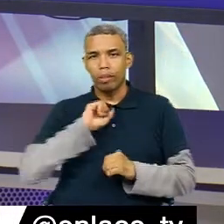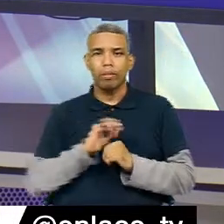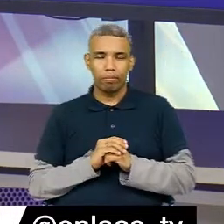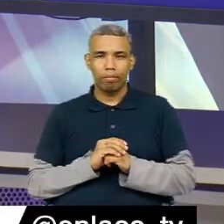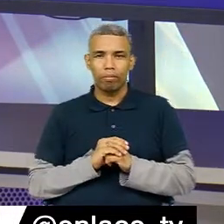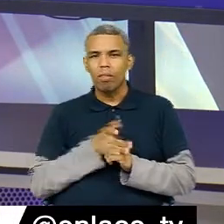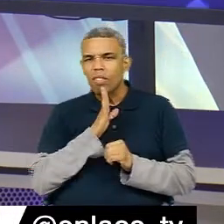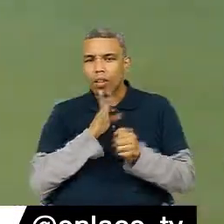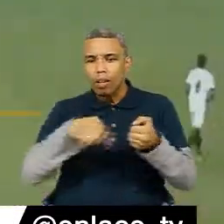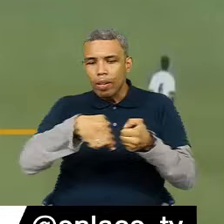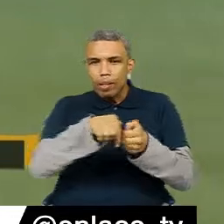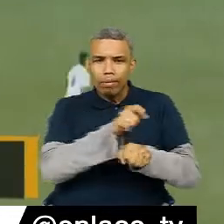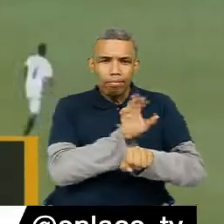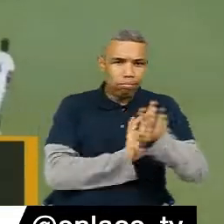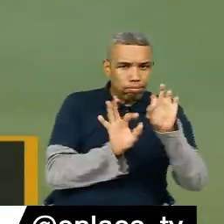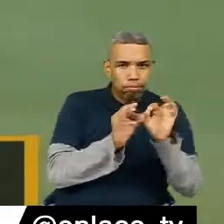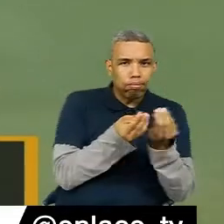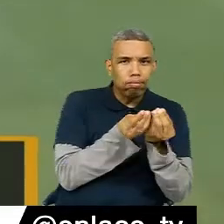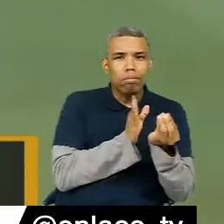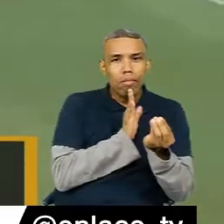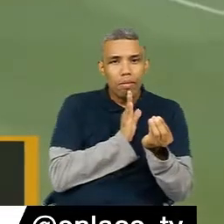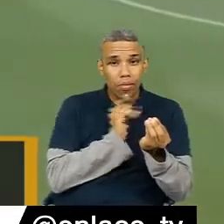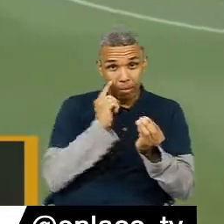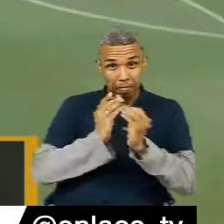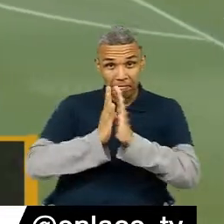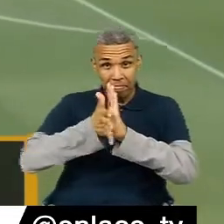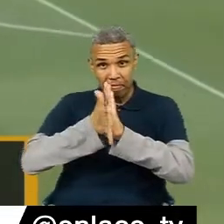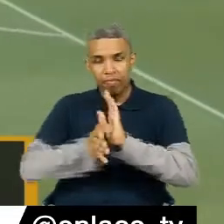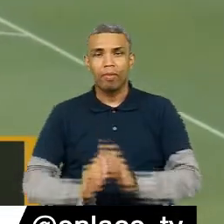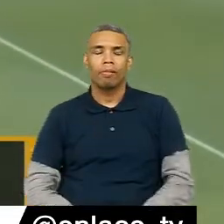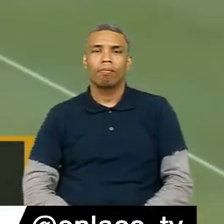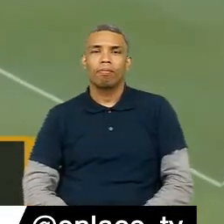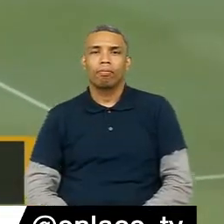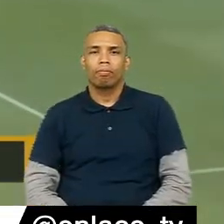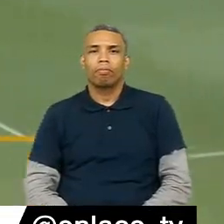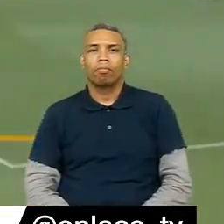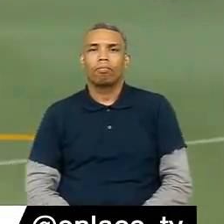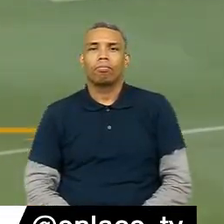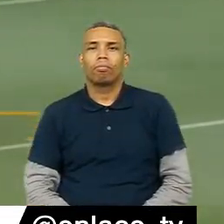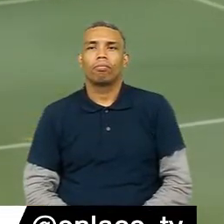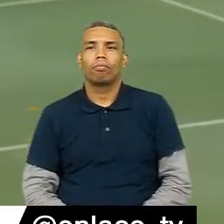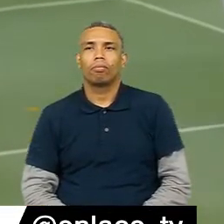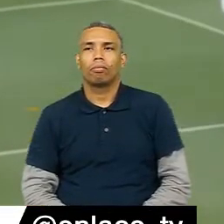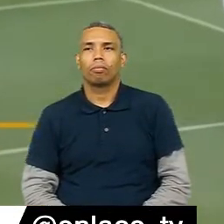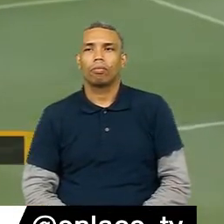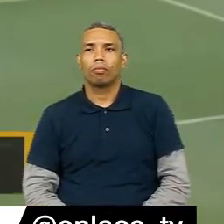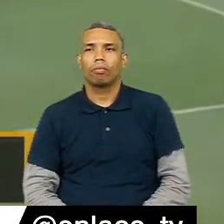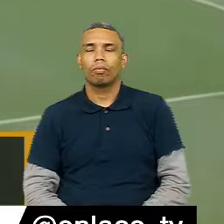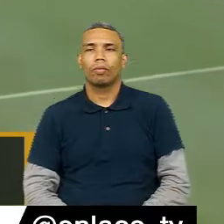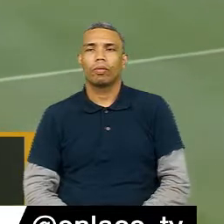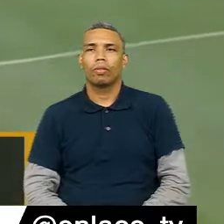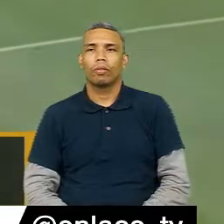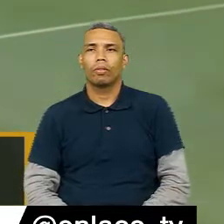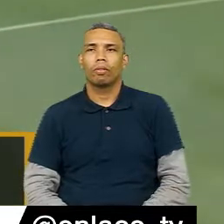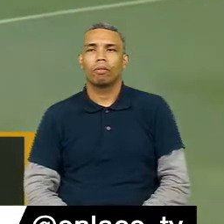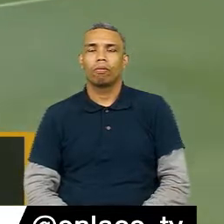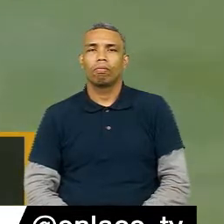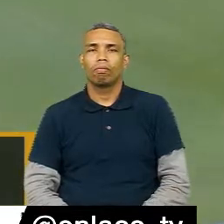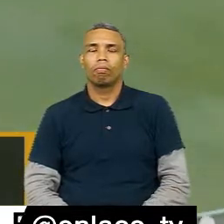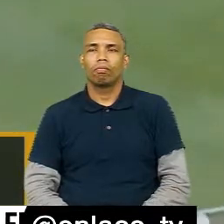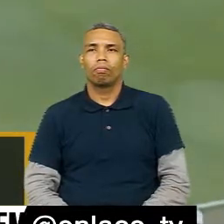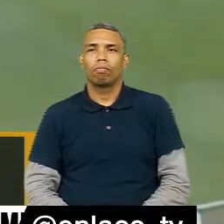convocados. La Máquina Amarilla se enfrenta hoy por la fecha 12 de la Liga Águila 2 al poderoso de la montaña, encuentro que estaba